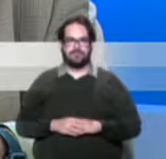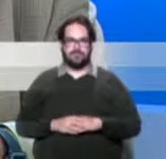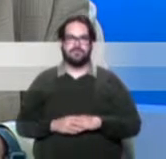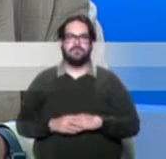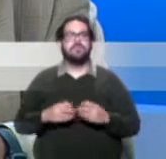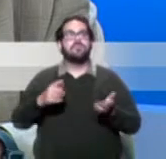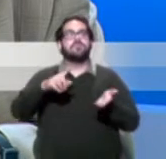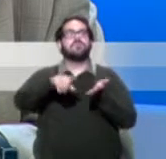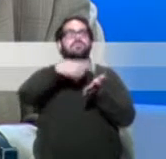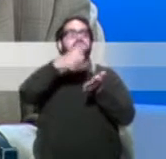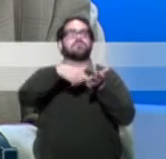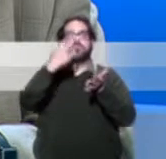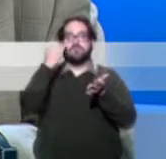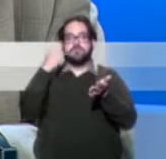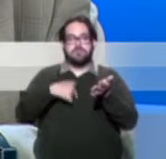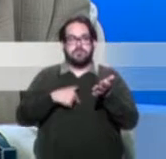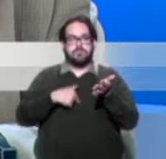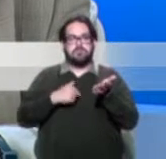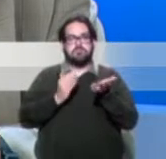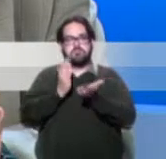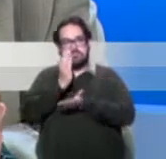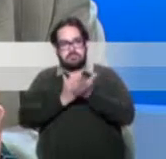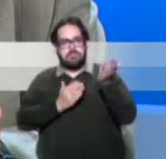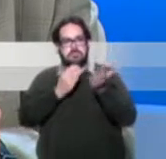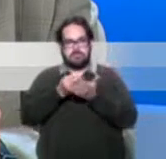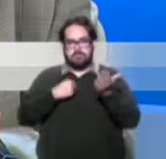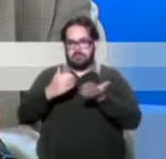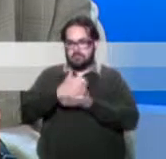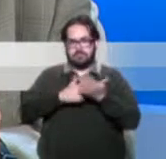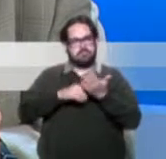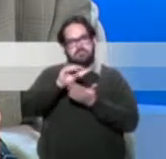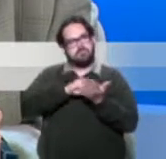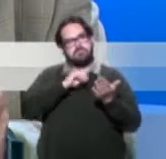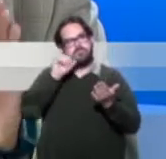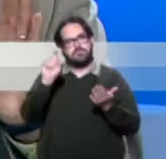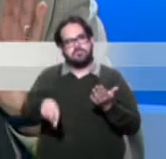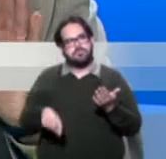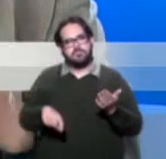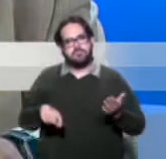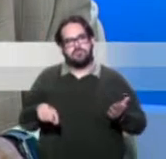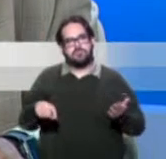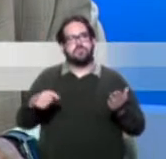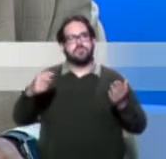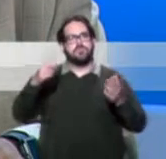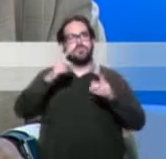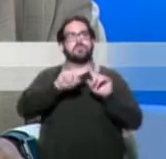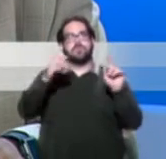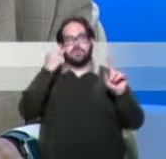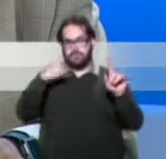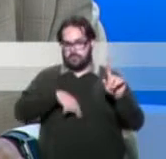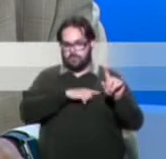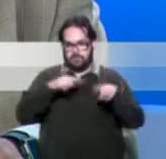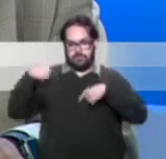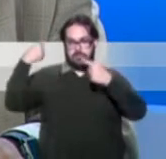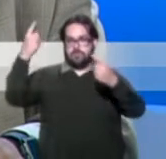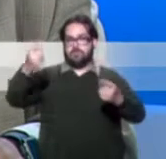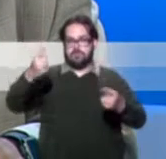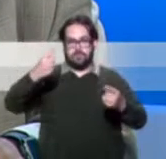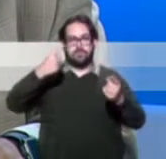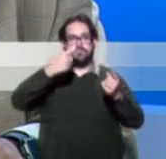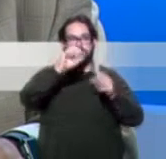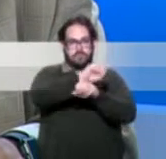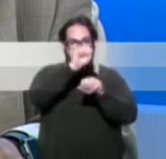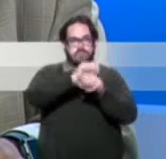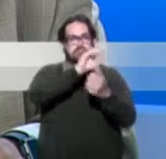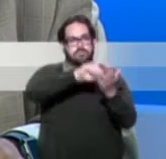dinerito adicional, en el caso de las personas que nunca han radicado, y ya los que llevamos tiempo pagando y trabajando, pues tenemos que seguir radicando como de costumbre. Un